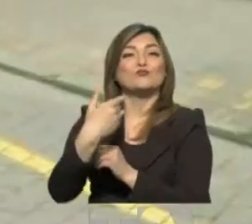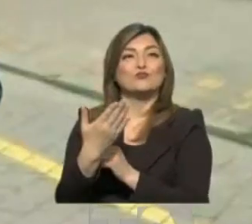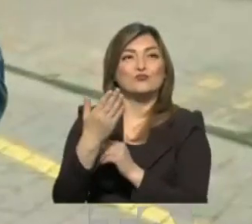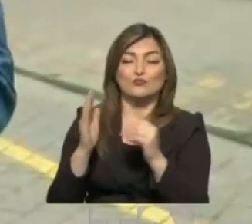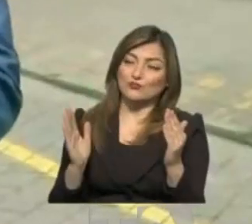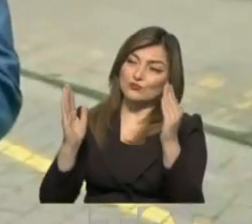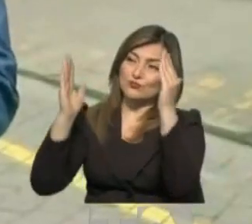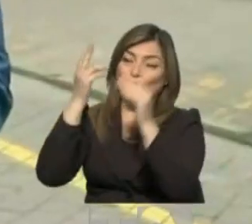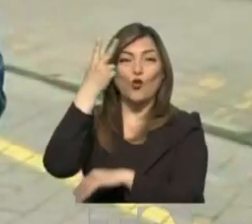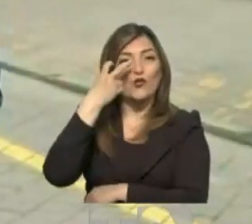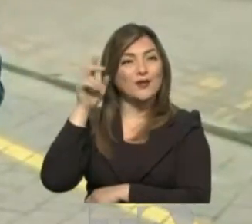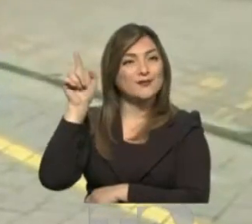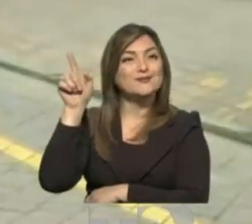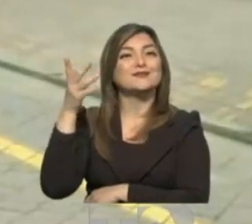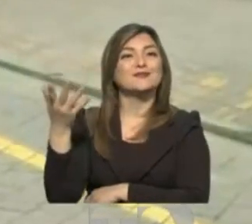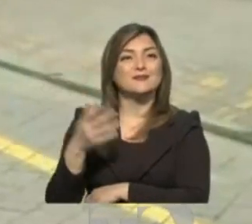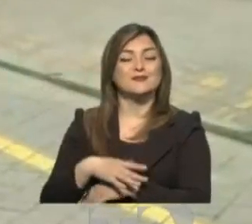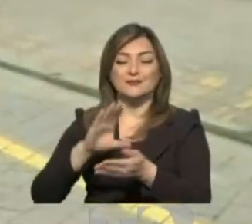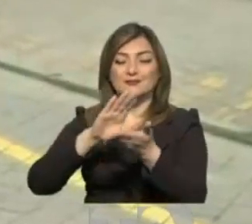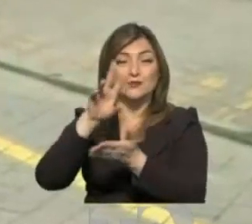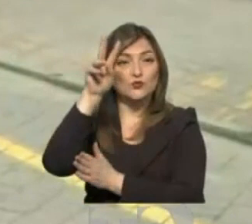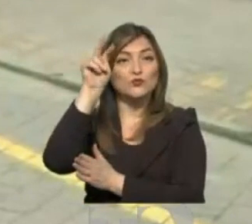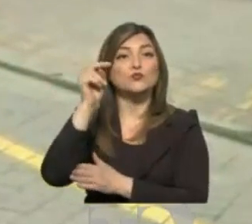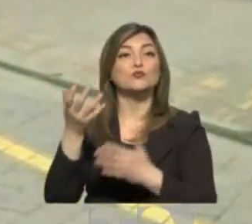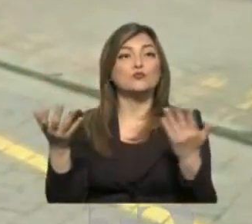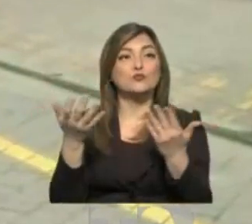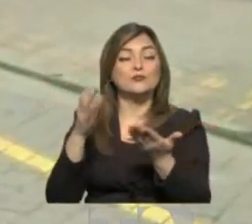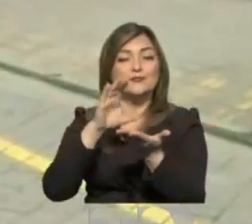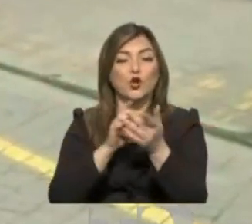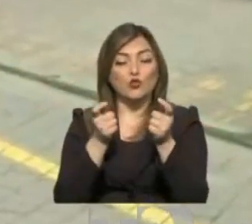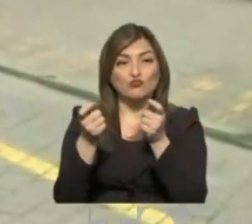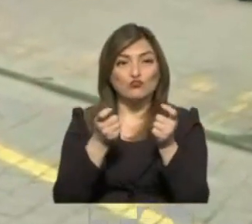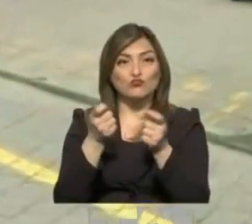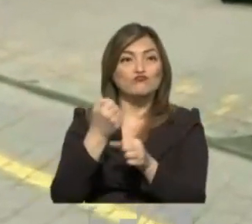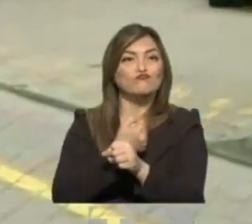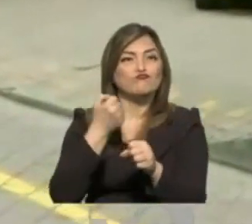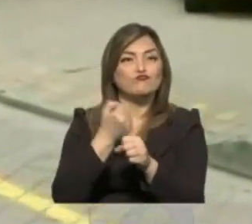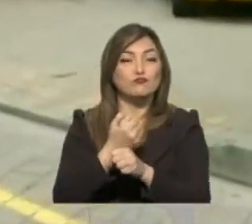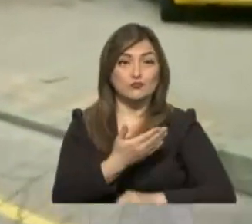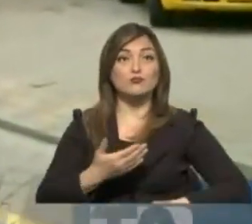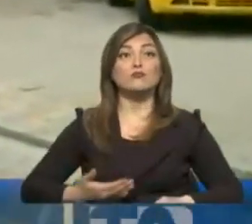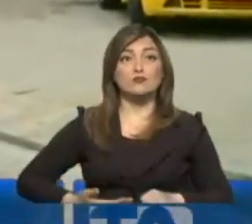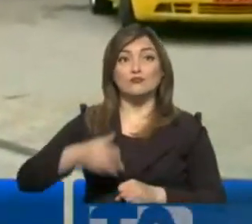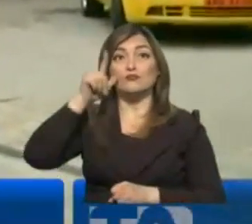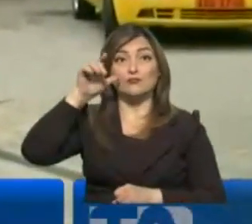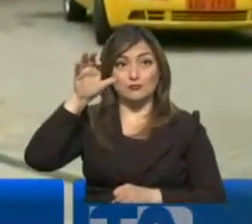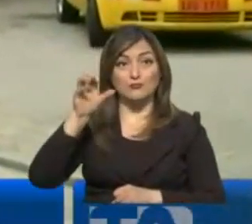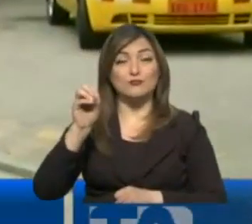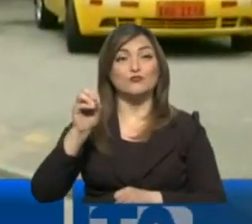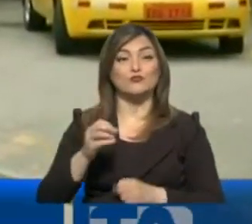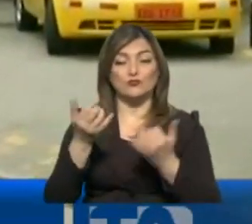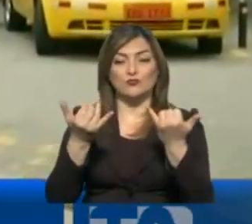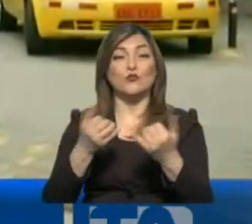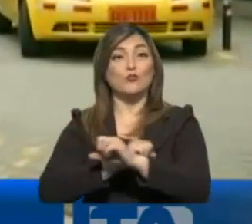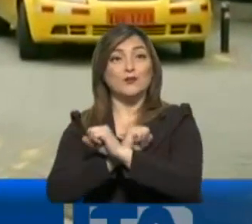ubicado aquí en el centro norte de la capital, que se ha convertido en estos días en el centro de operaciones del presidente electo Guillermo Lasso, quien a esta hora